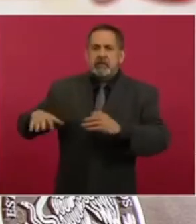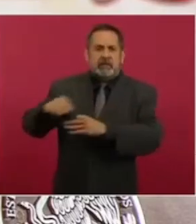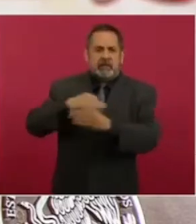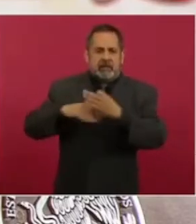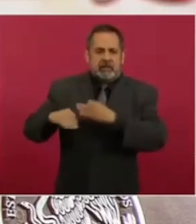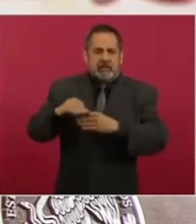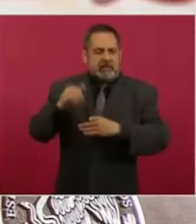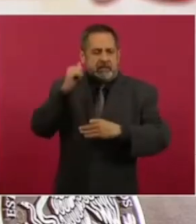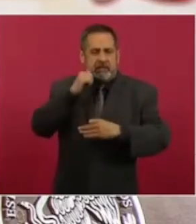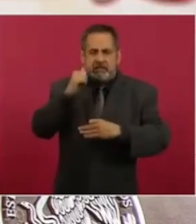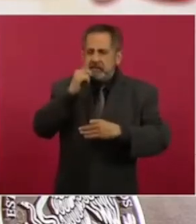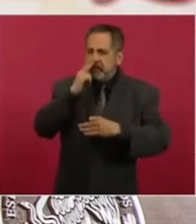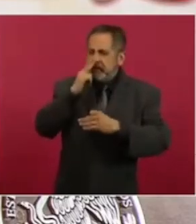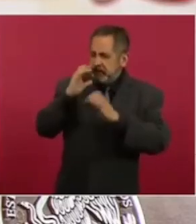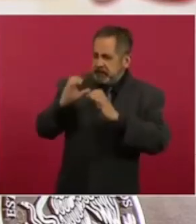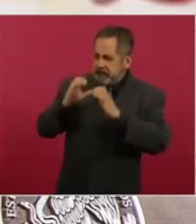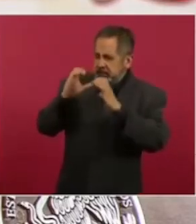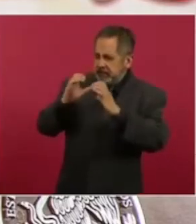siempre lo vamos a hacer,